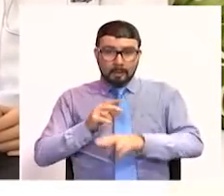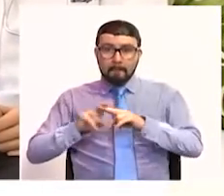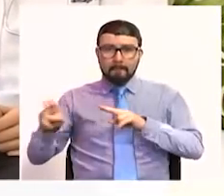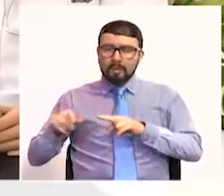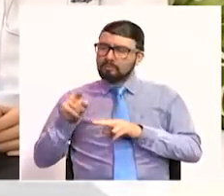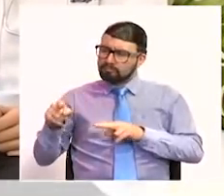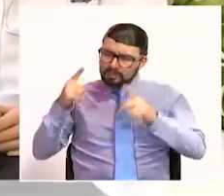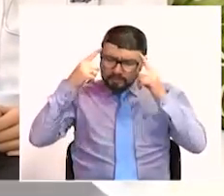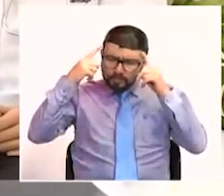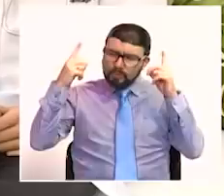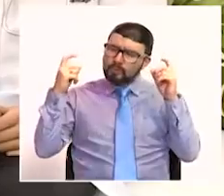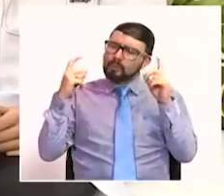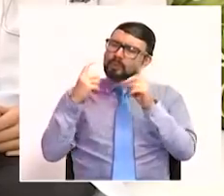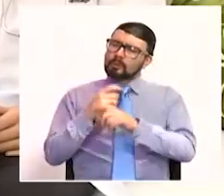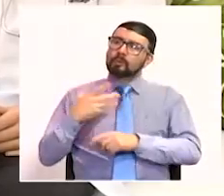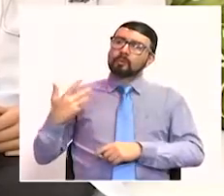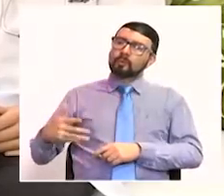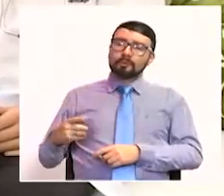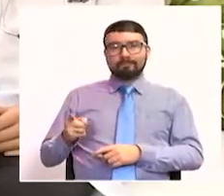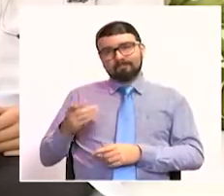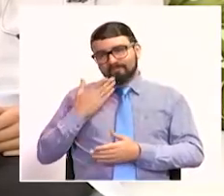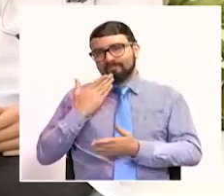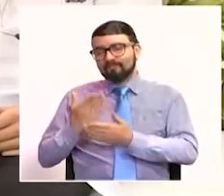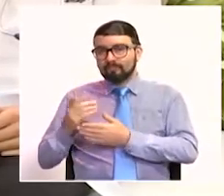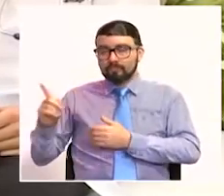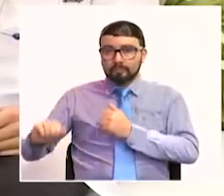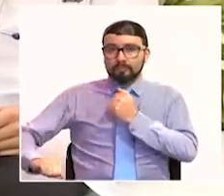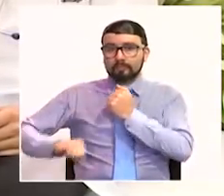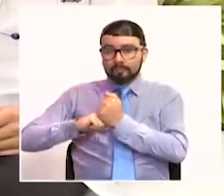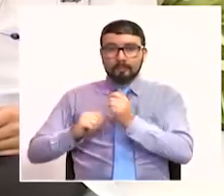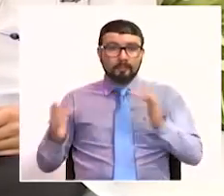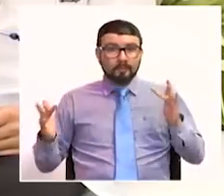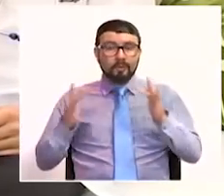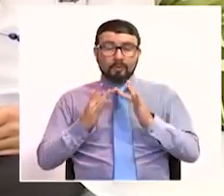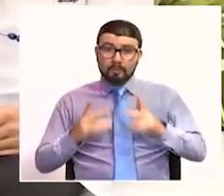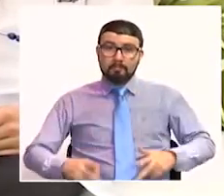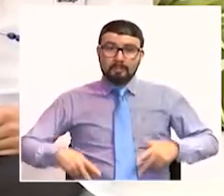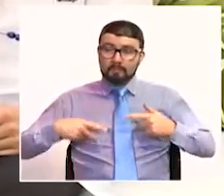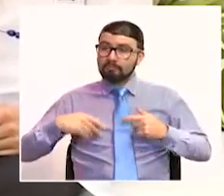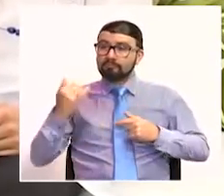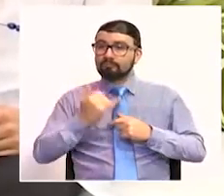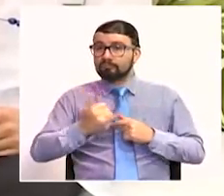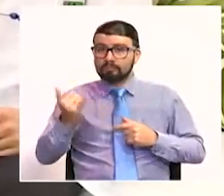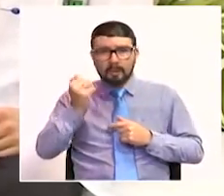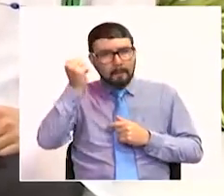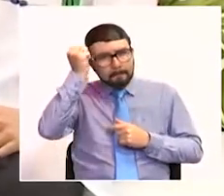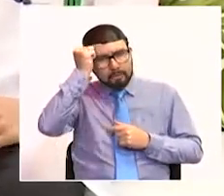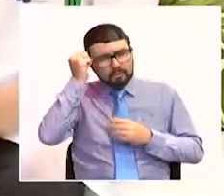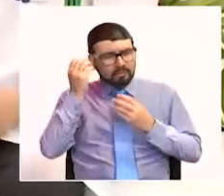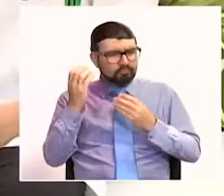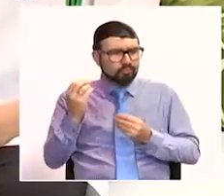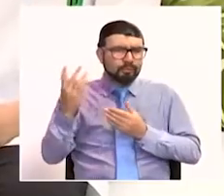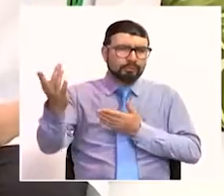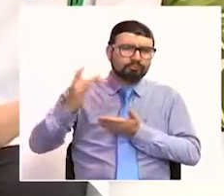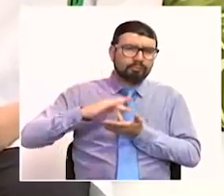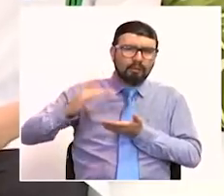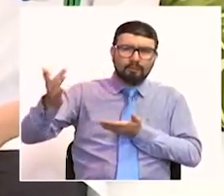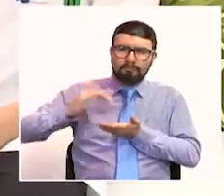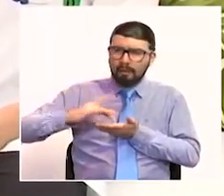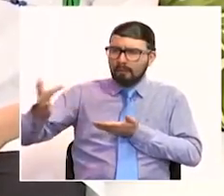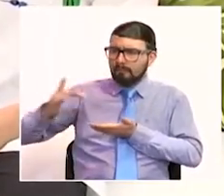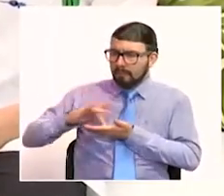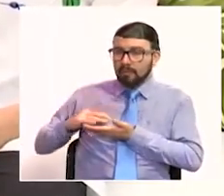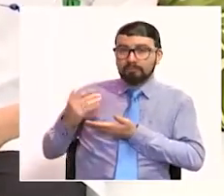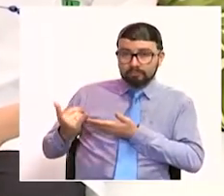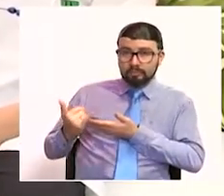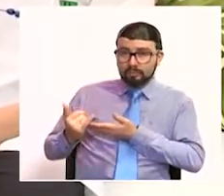Manizales, a quien le agradezco el apoyo que ha tenido con Conexión Vital, con tantos docentes durante este tiempo,